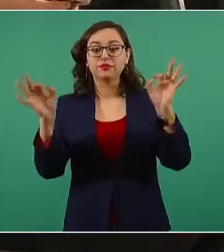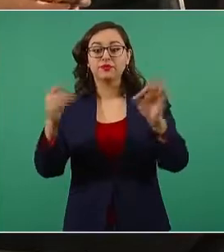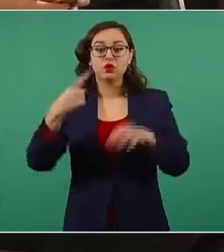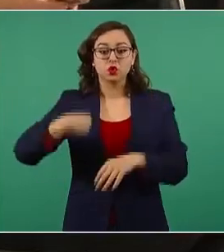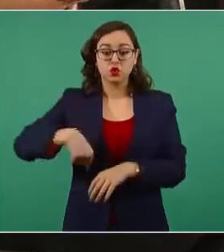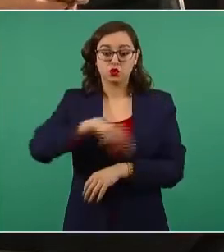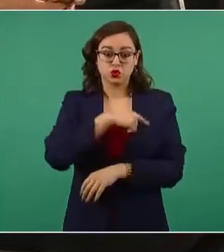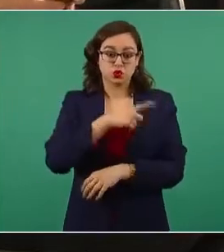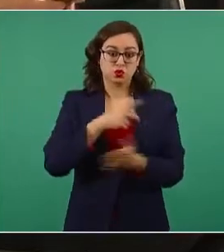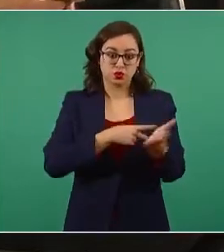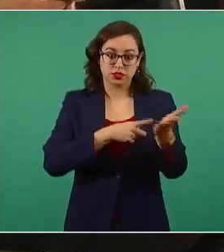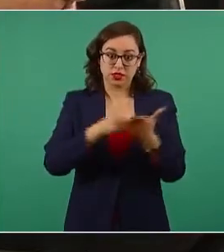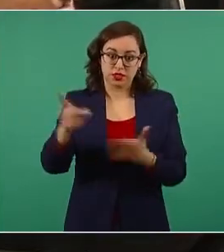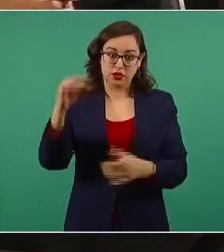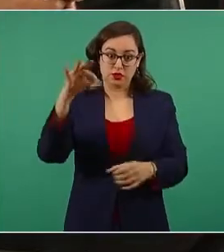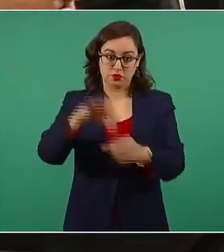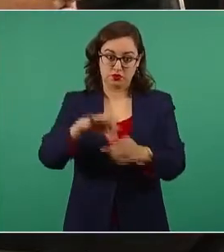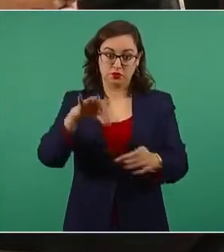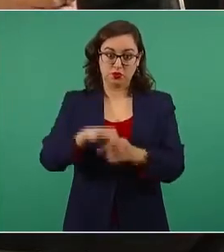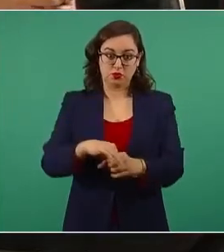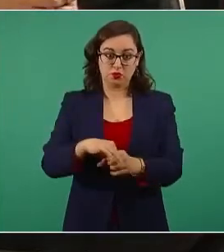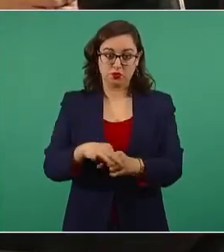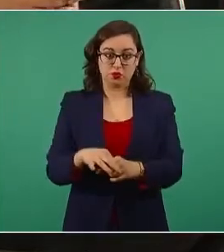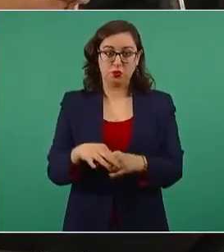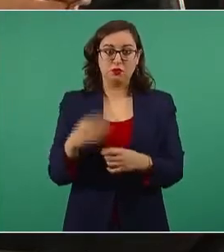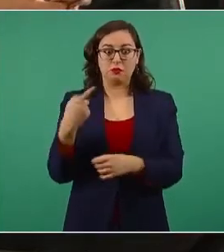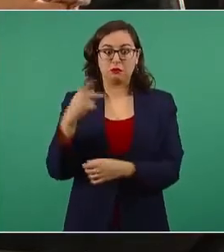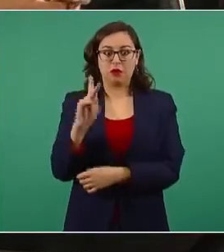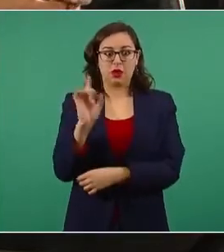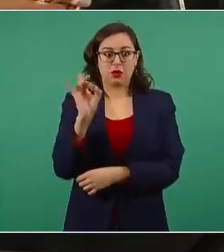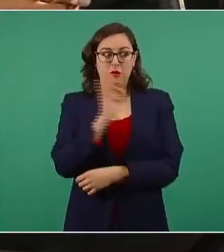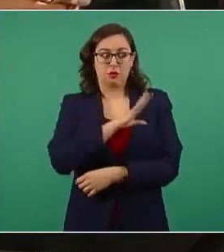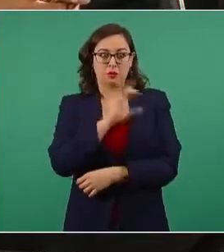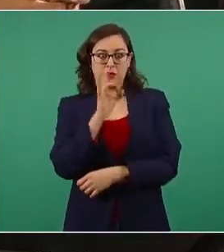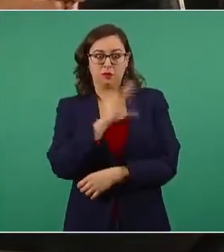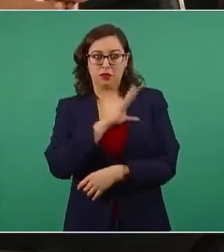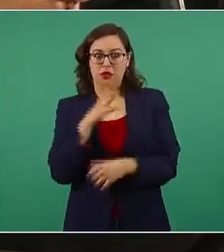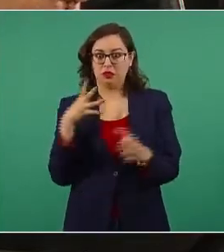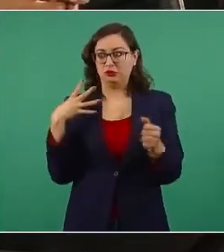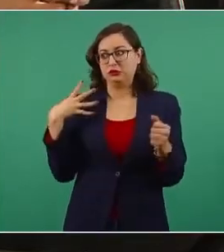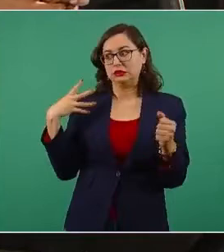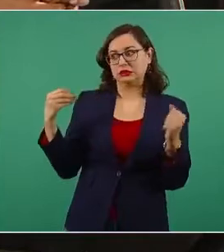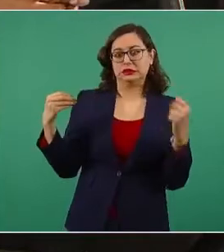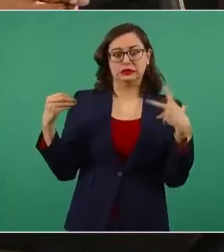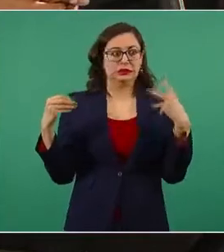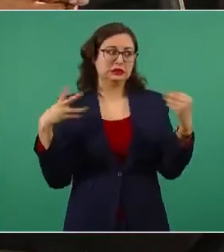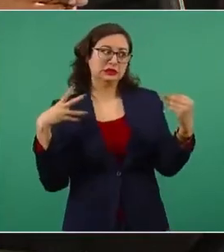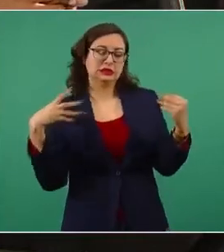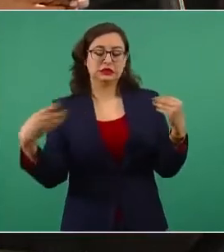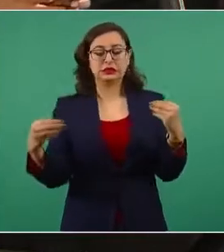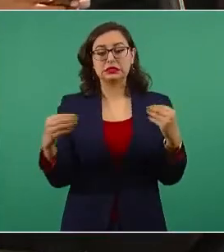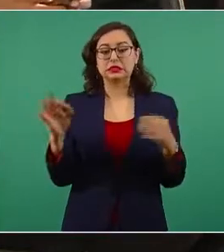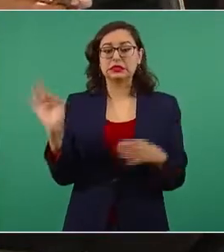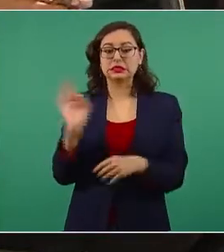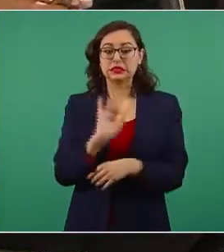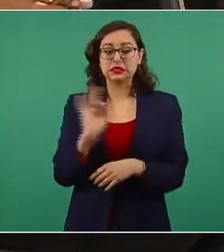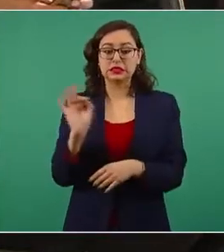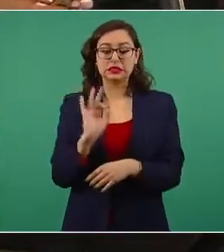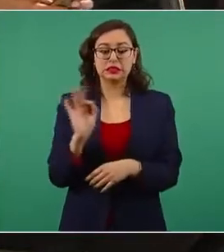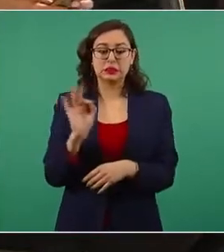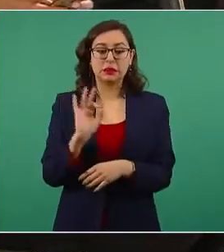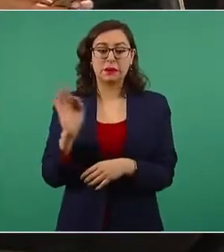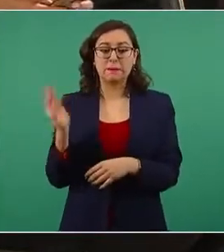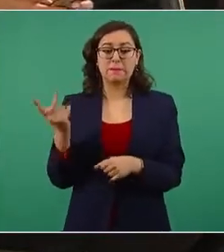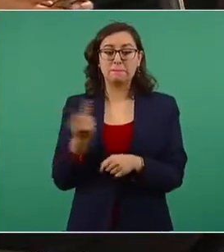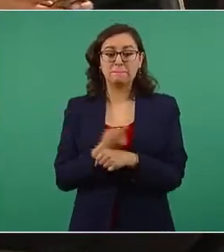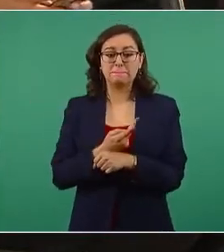nuestro derecho a votar, pero sin el temor al contagio, dado que están dadas las, valga la